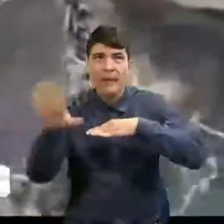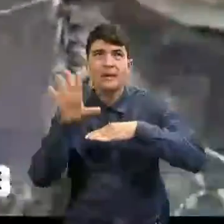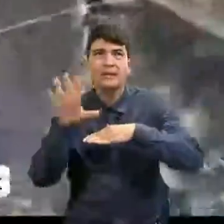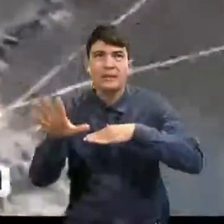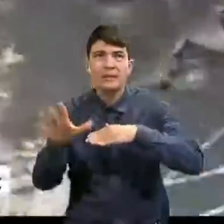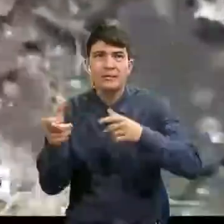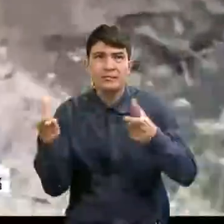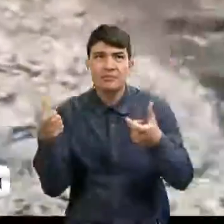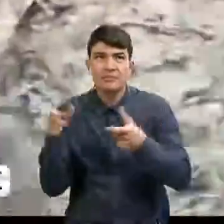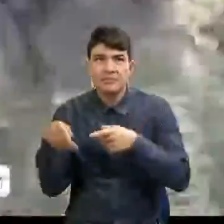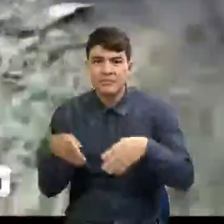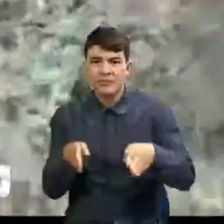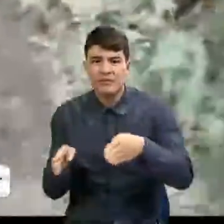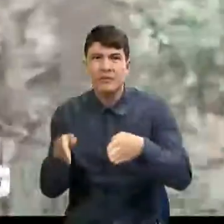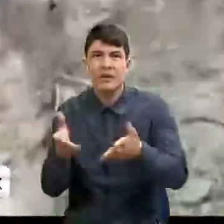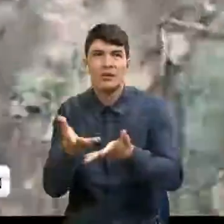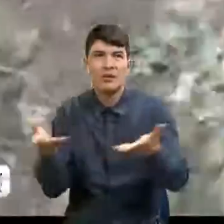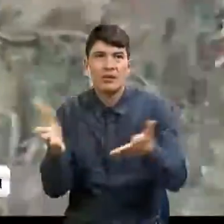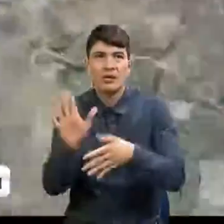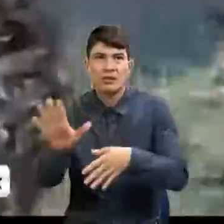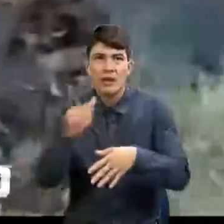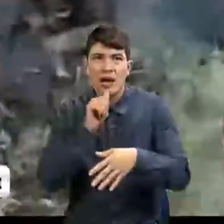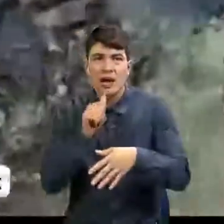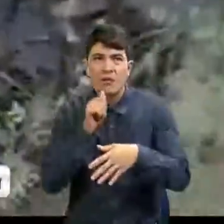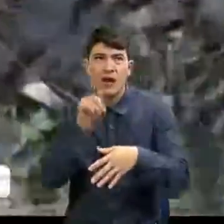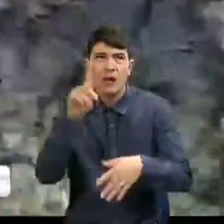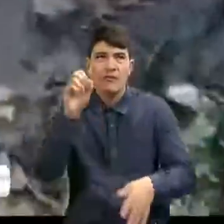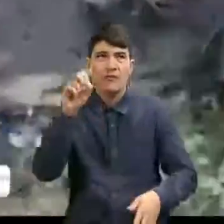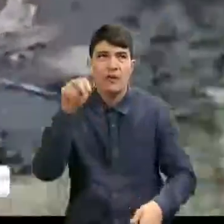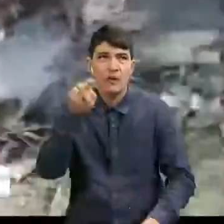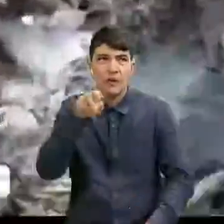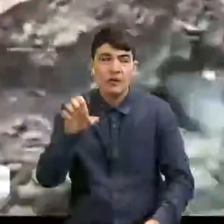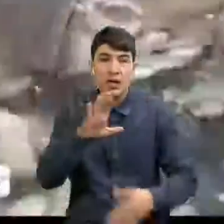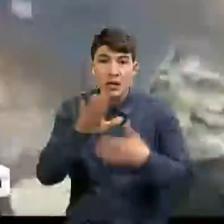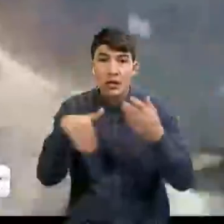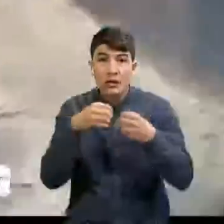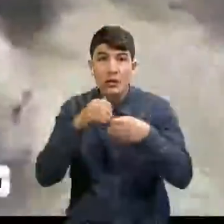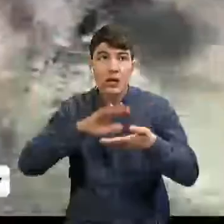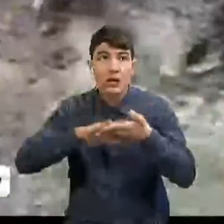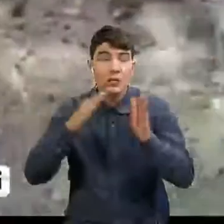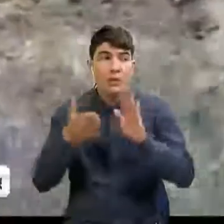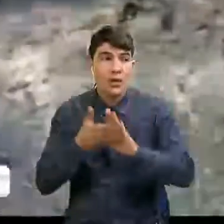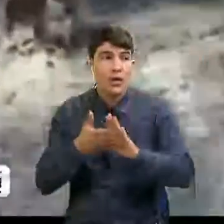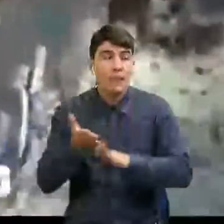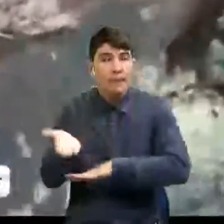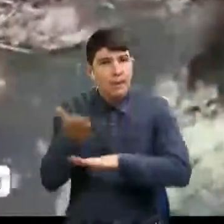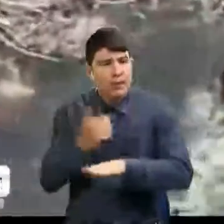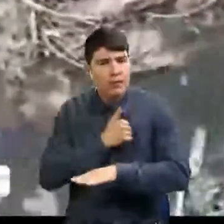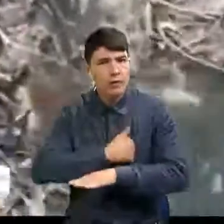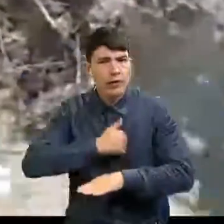un pequeño caudal que desemboca en las aguas del río Fonce. La comunidad solicita la intervención